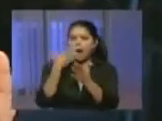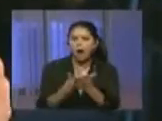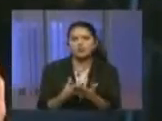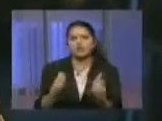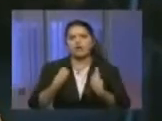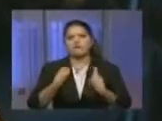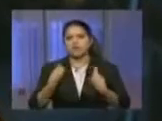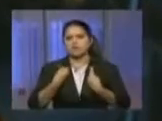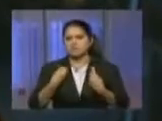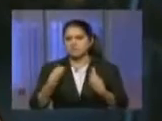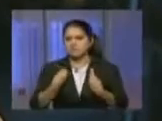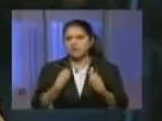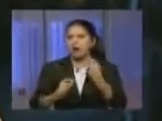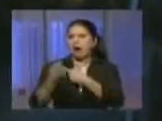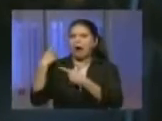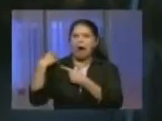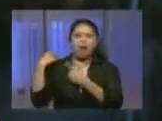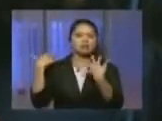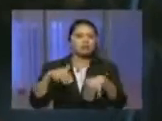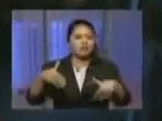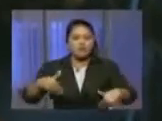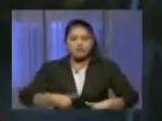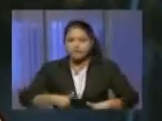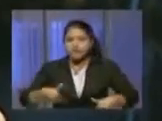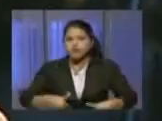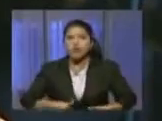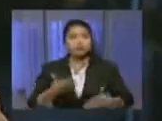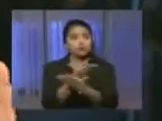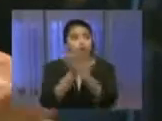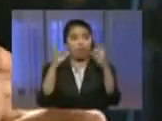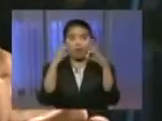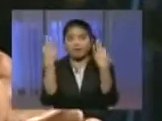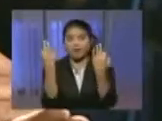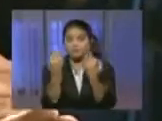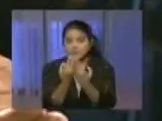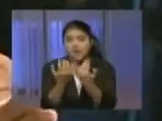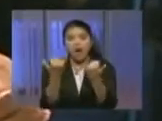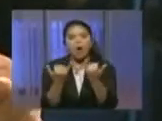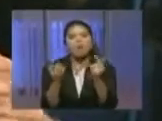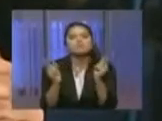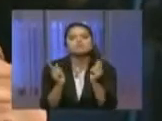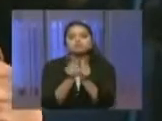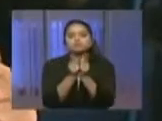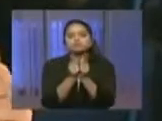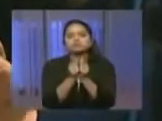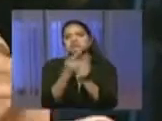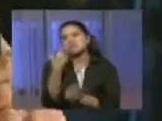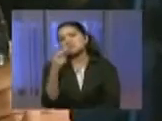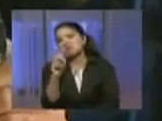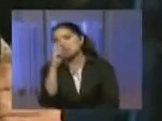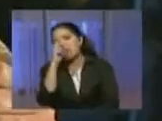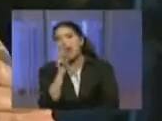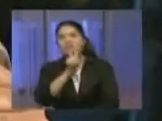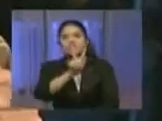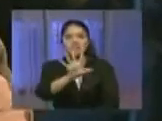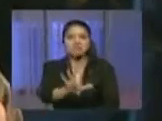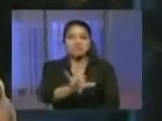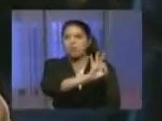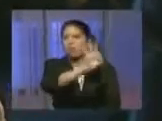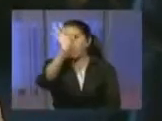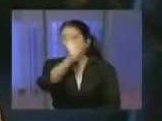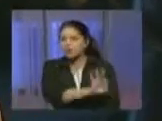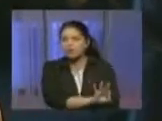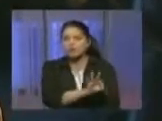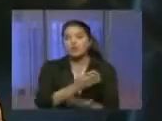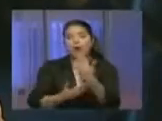que antes se dedicaban a mucho esfuerzo de toda la familia se recortan a 30 25% de lo que